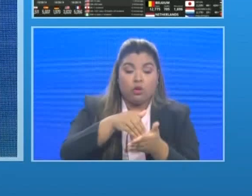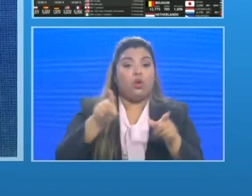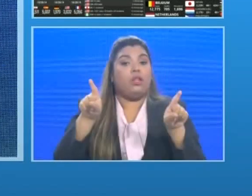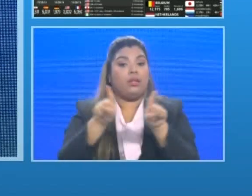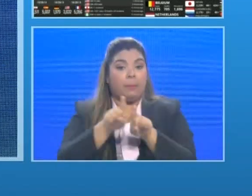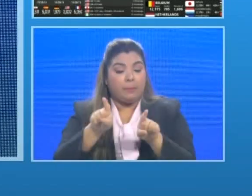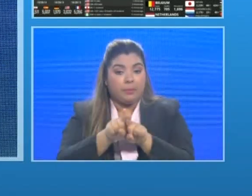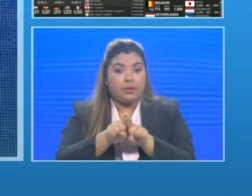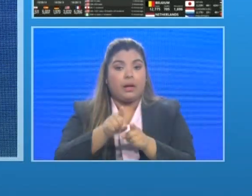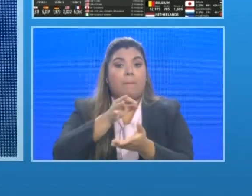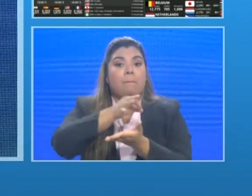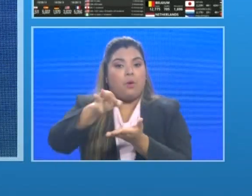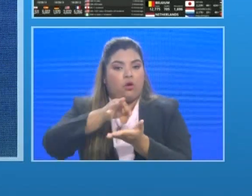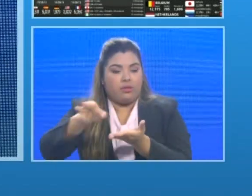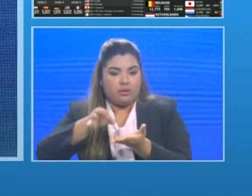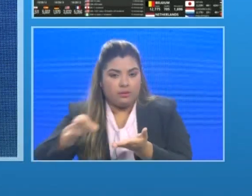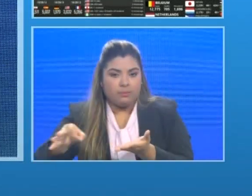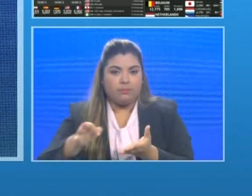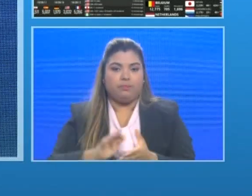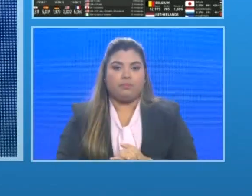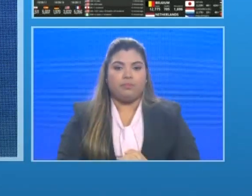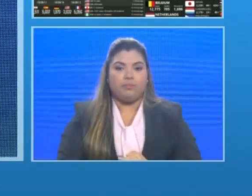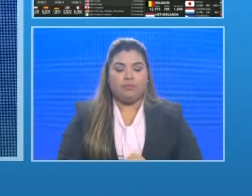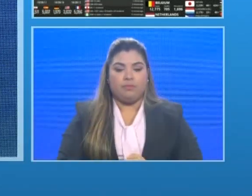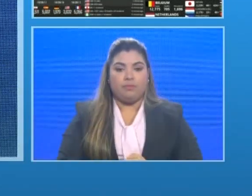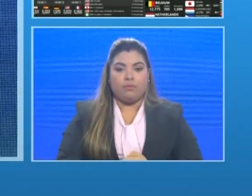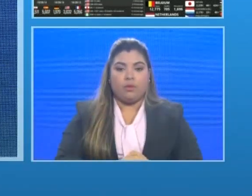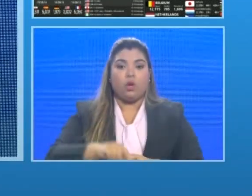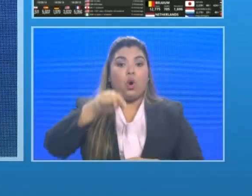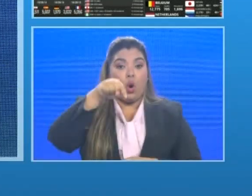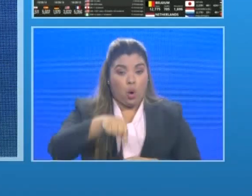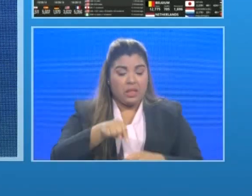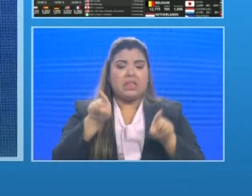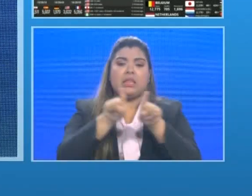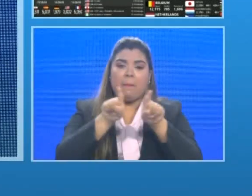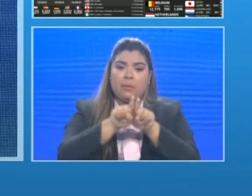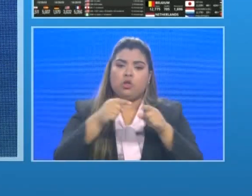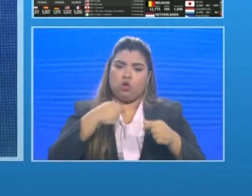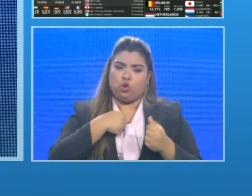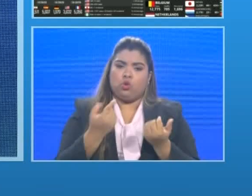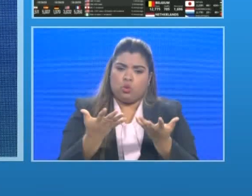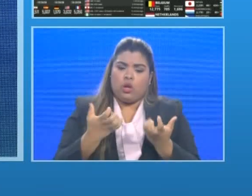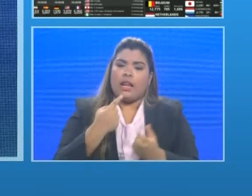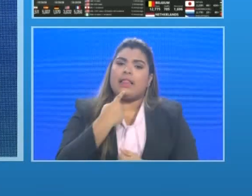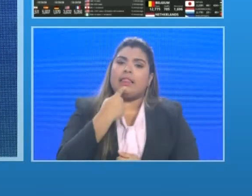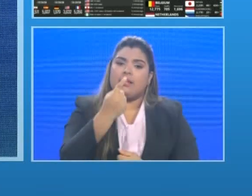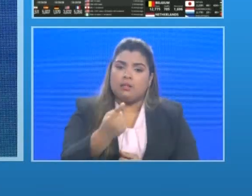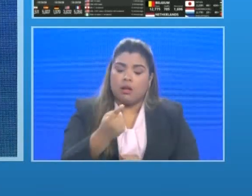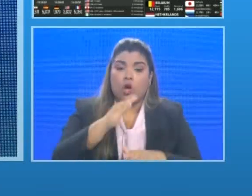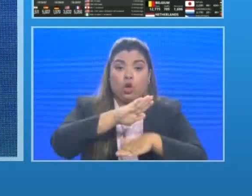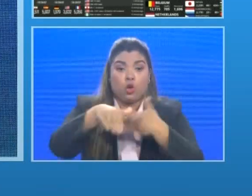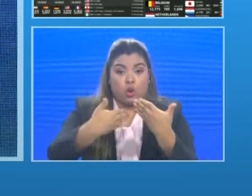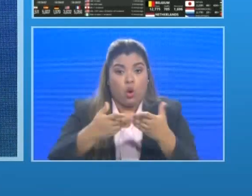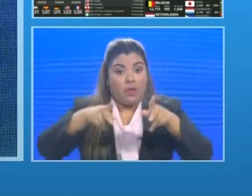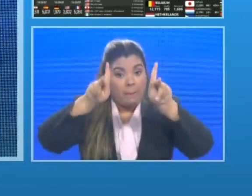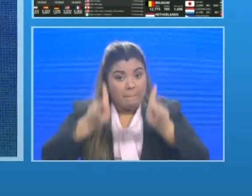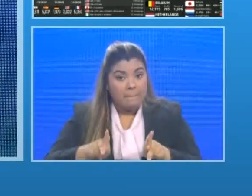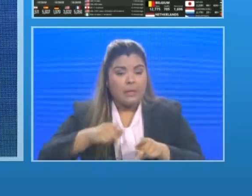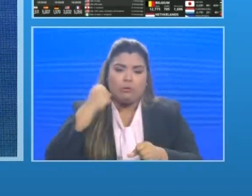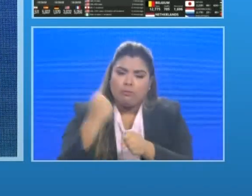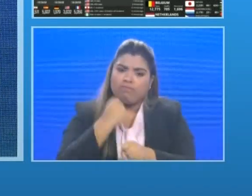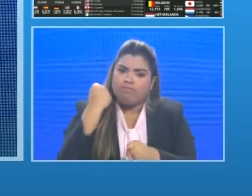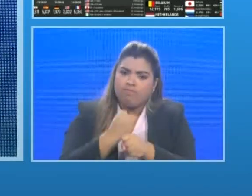también en el área del interior. Así que hoy también aprovecho la oportunidad porque el recurso humano en estos